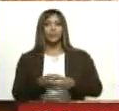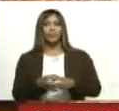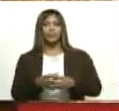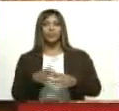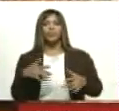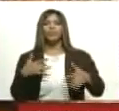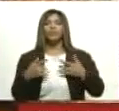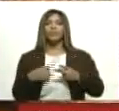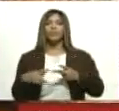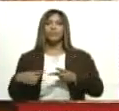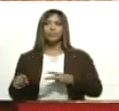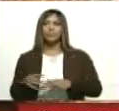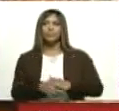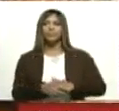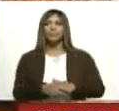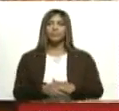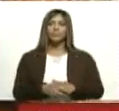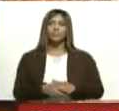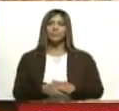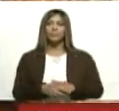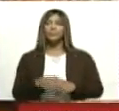Actividades Alternas